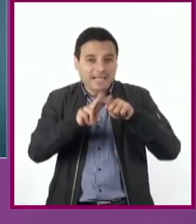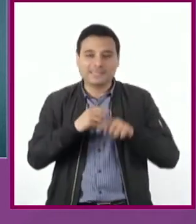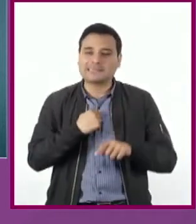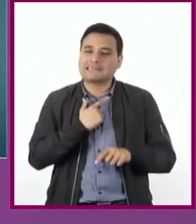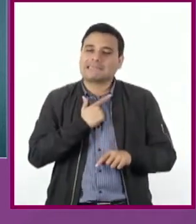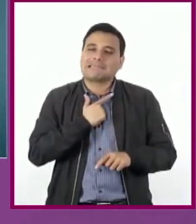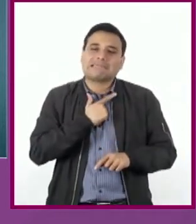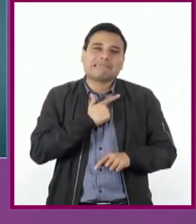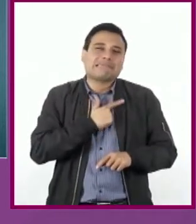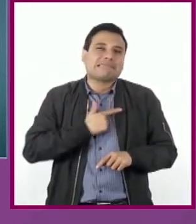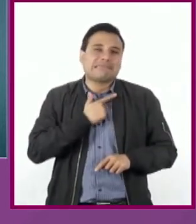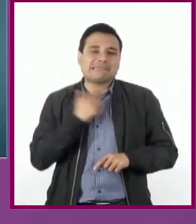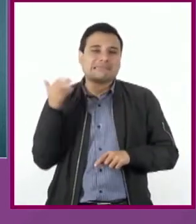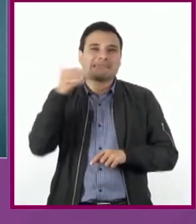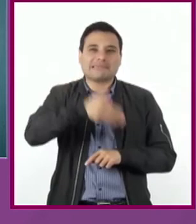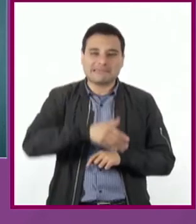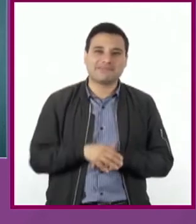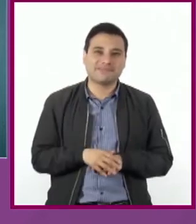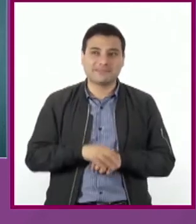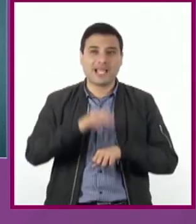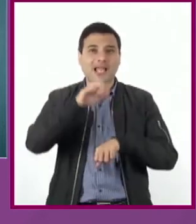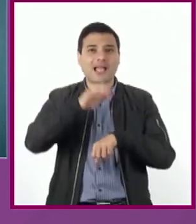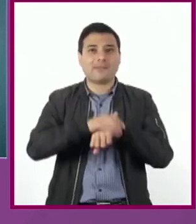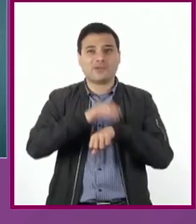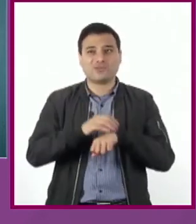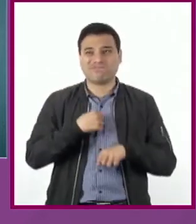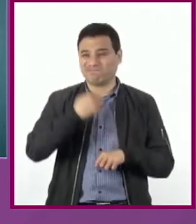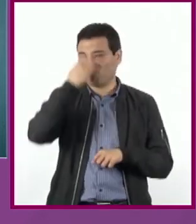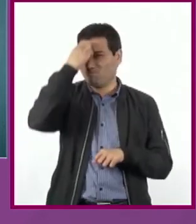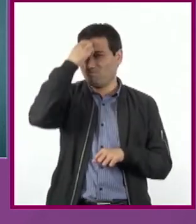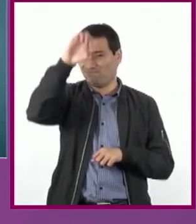y algo de nostalgia por extrañar a mis amigos de la escuela.